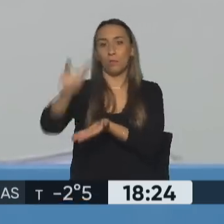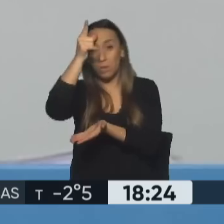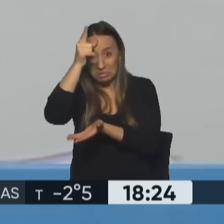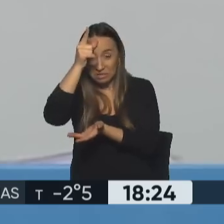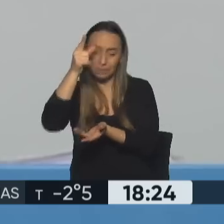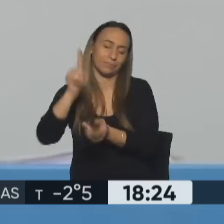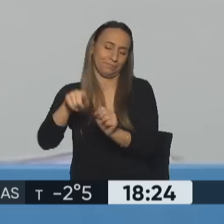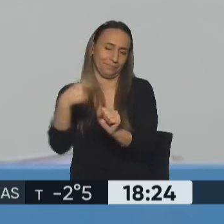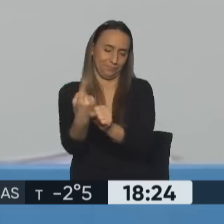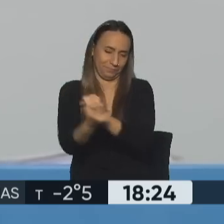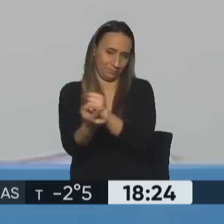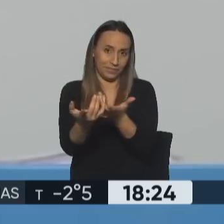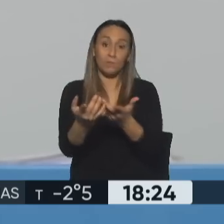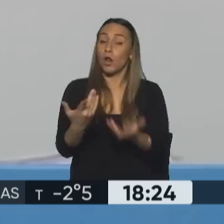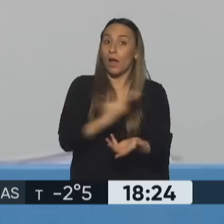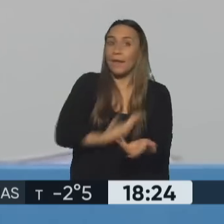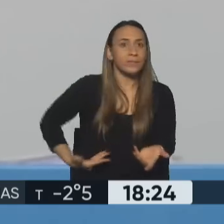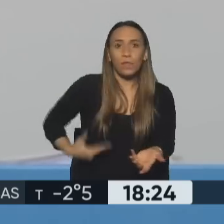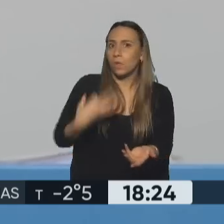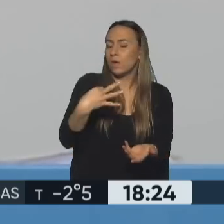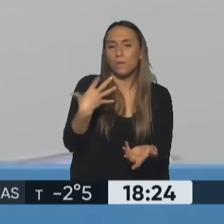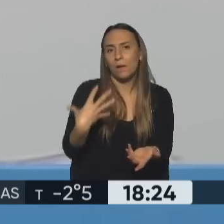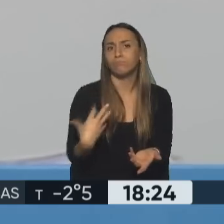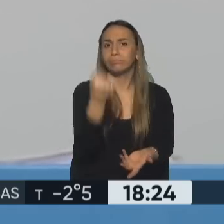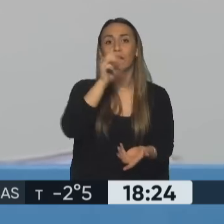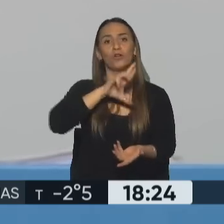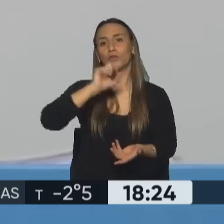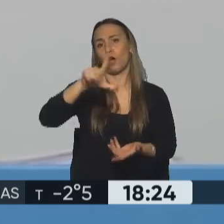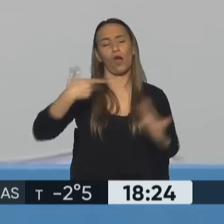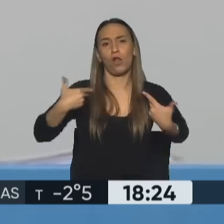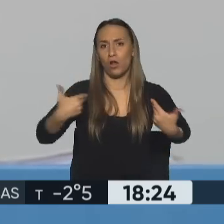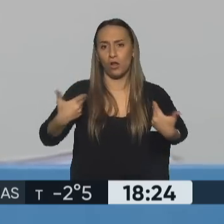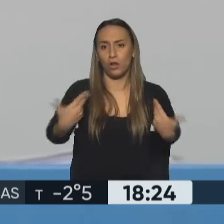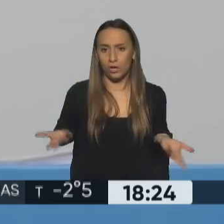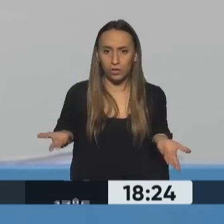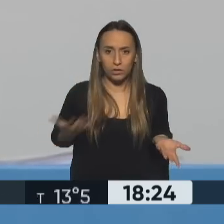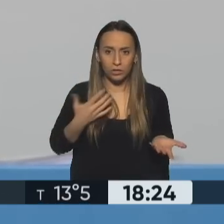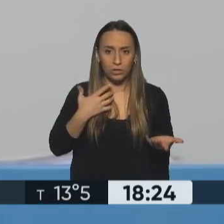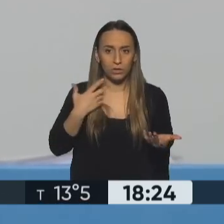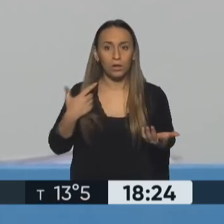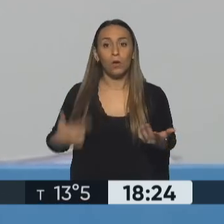debe recuperar ese rol y transparentar frente a la opinión pública todo esto, porque